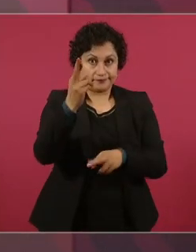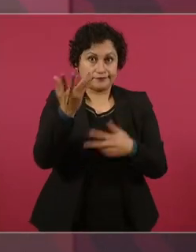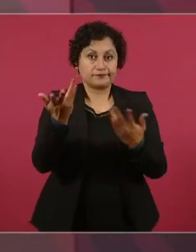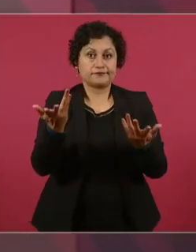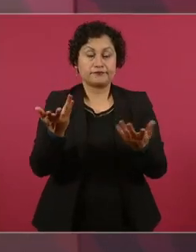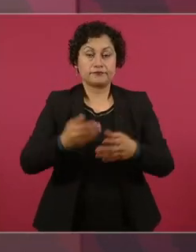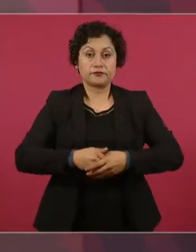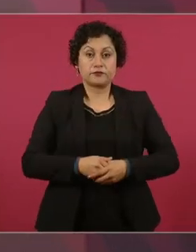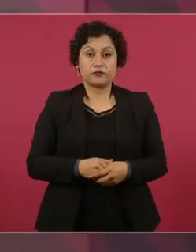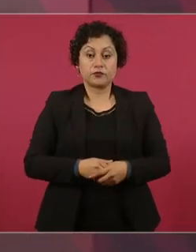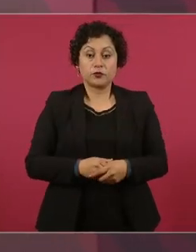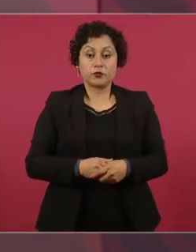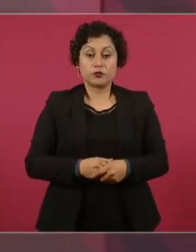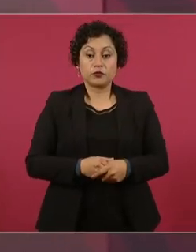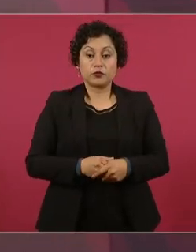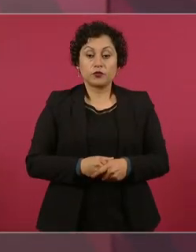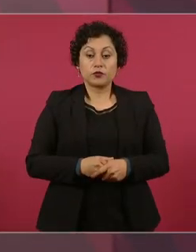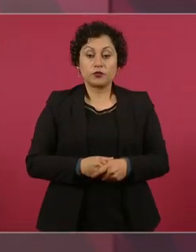son